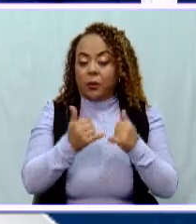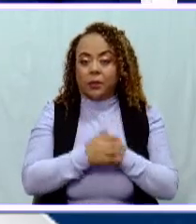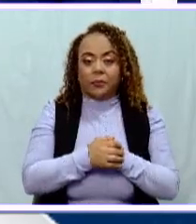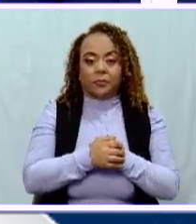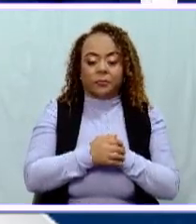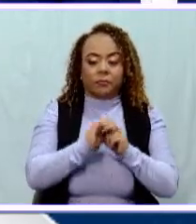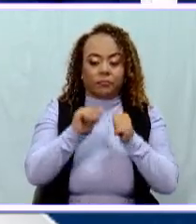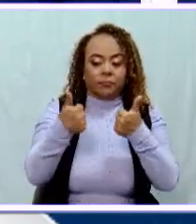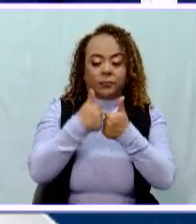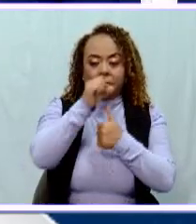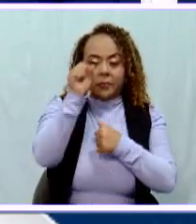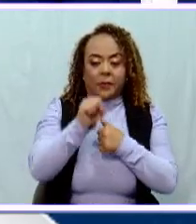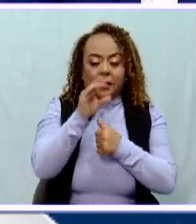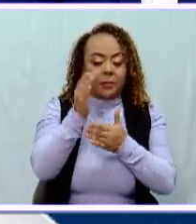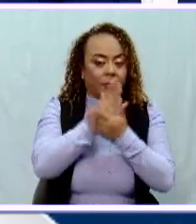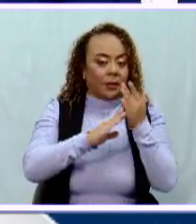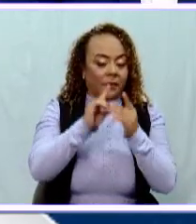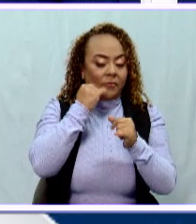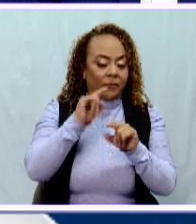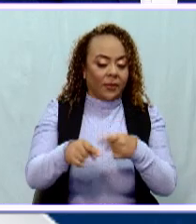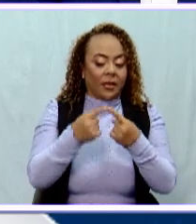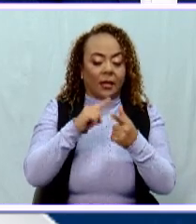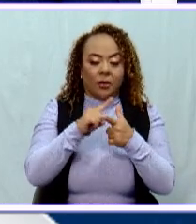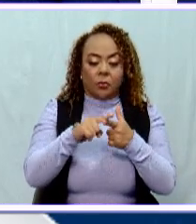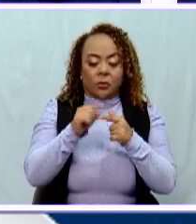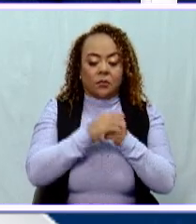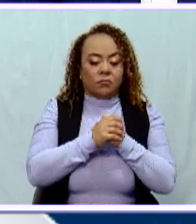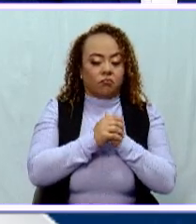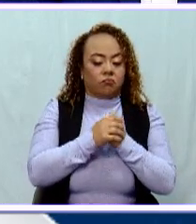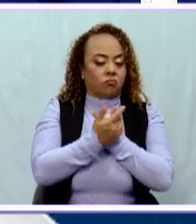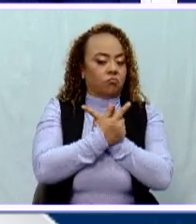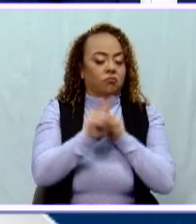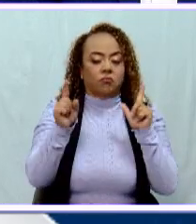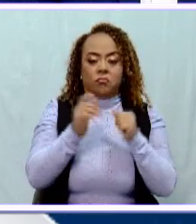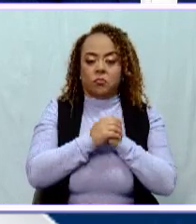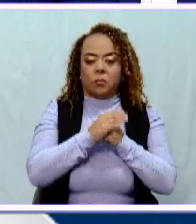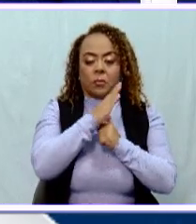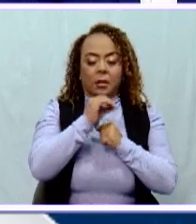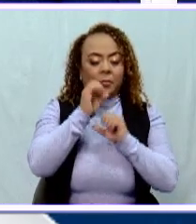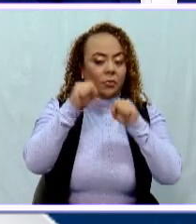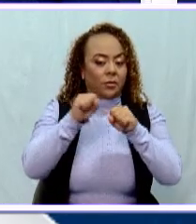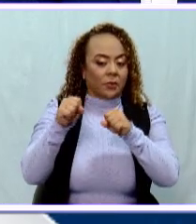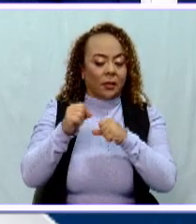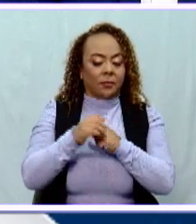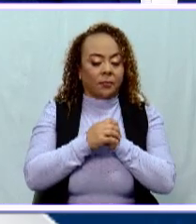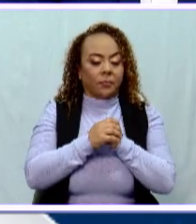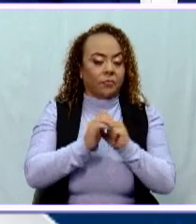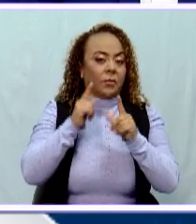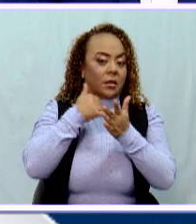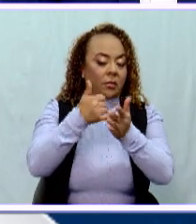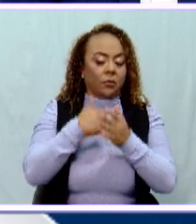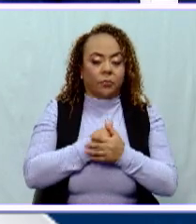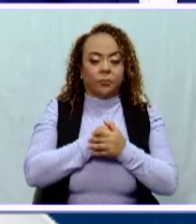enfrentando a Saprissa En fase final pues salió bien Librado y con la posibilidad del título